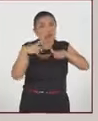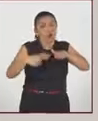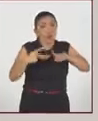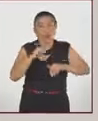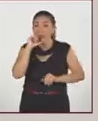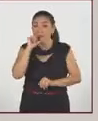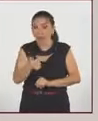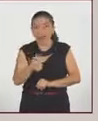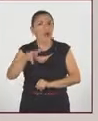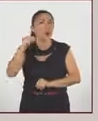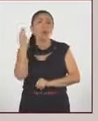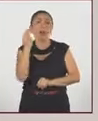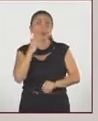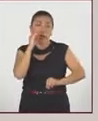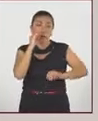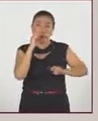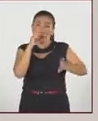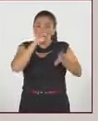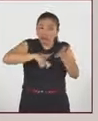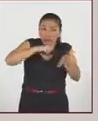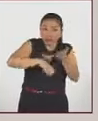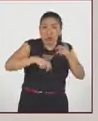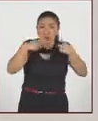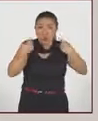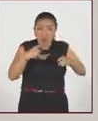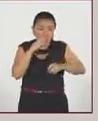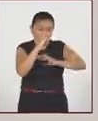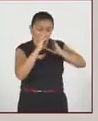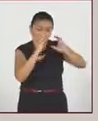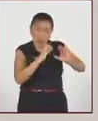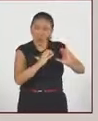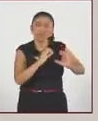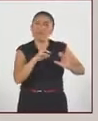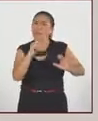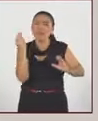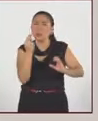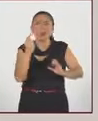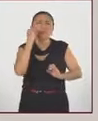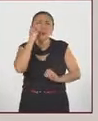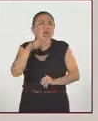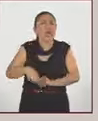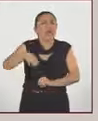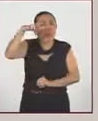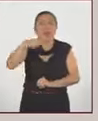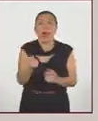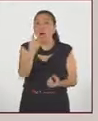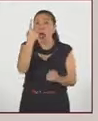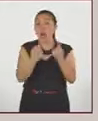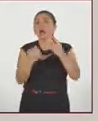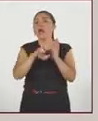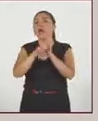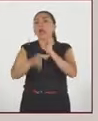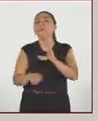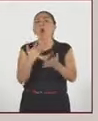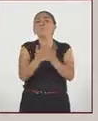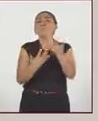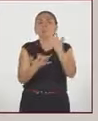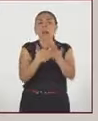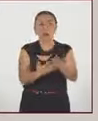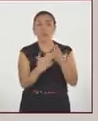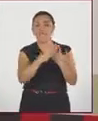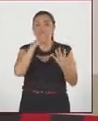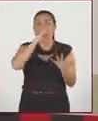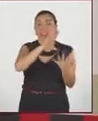no requiere tratamiento sin importar la edad. Es decir, es como si les dijera, ¿no? Algunos tienen la mano grande, la mano pequeña,